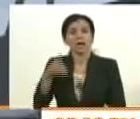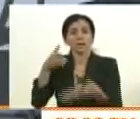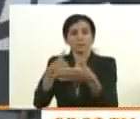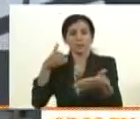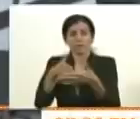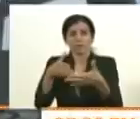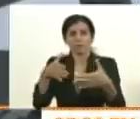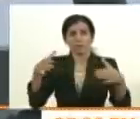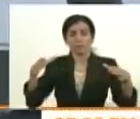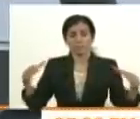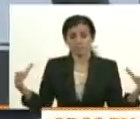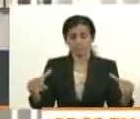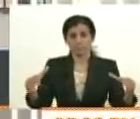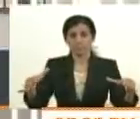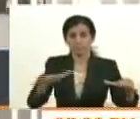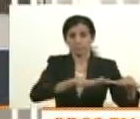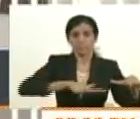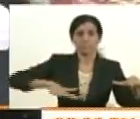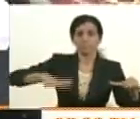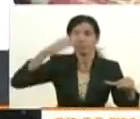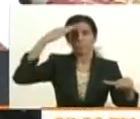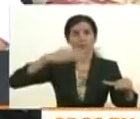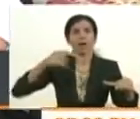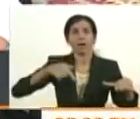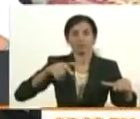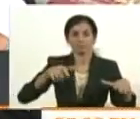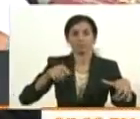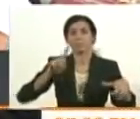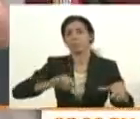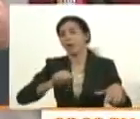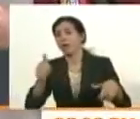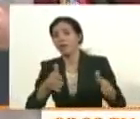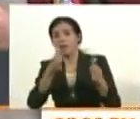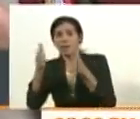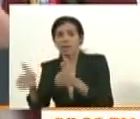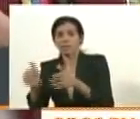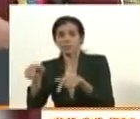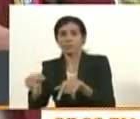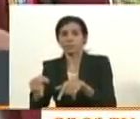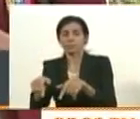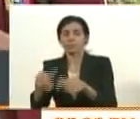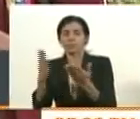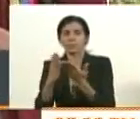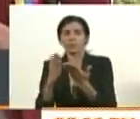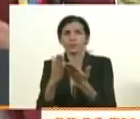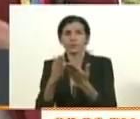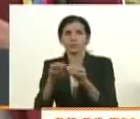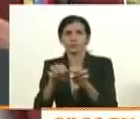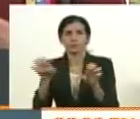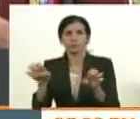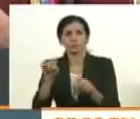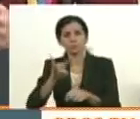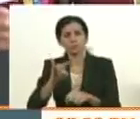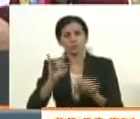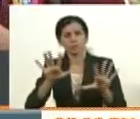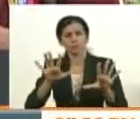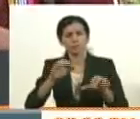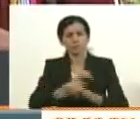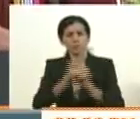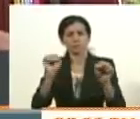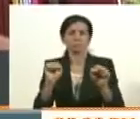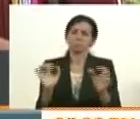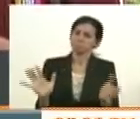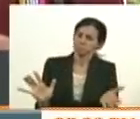base militar, sino también una institución educativa. El día lunes a las 10 de la mañana, un, no sé si